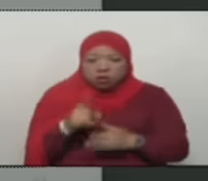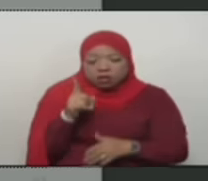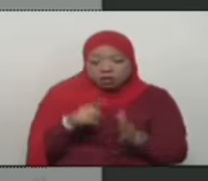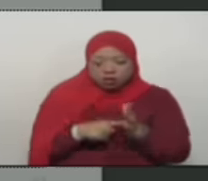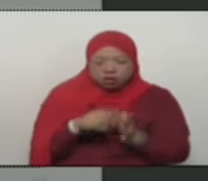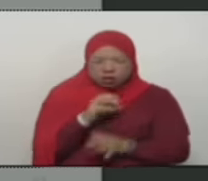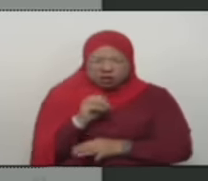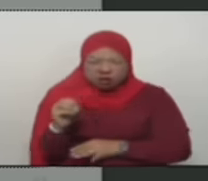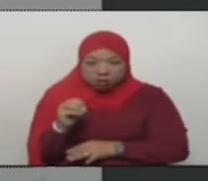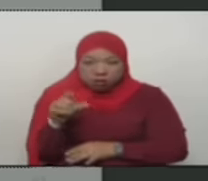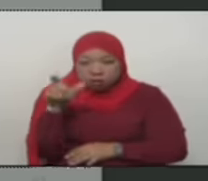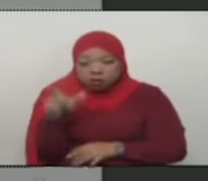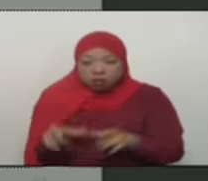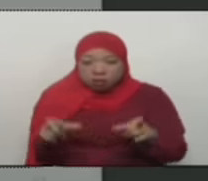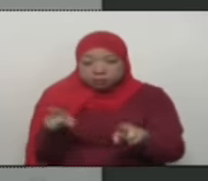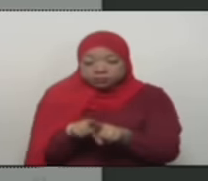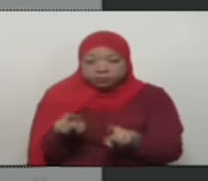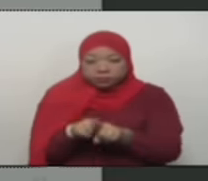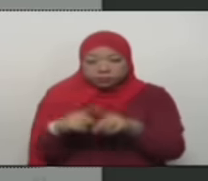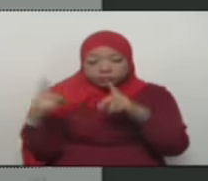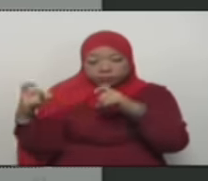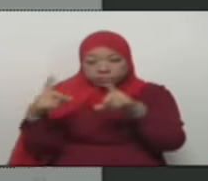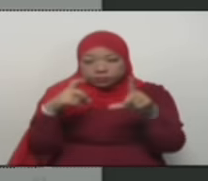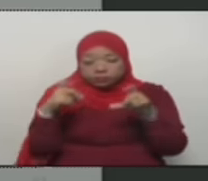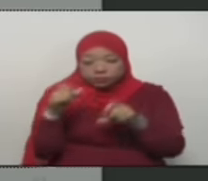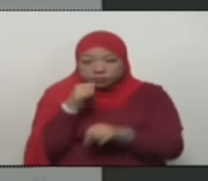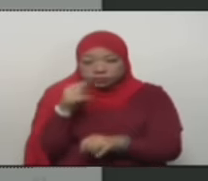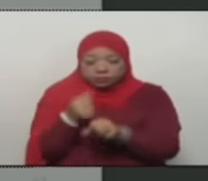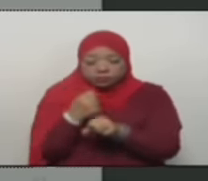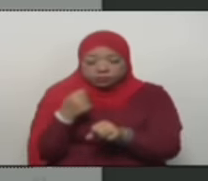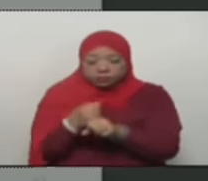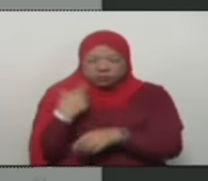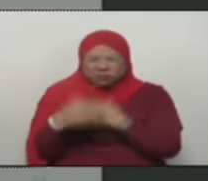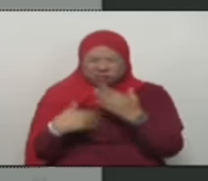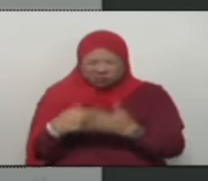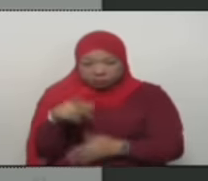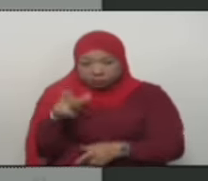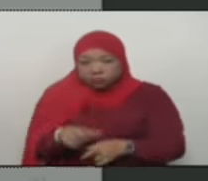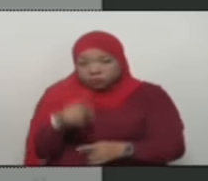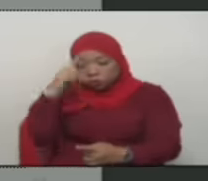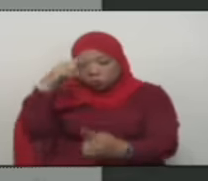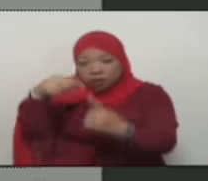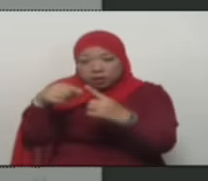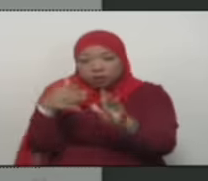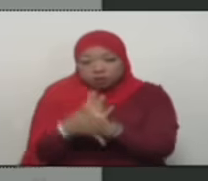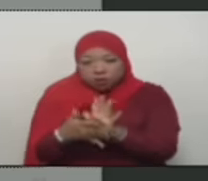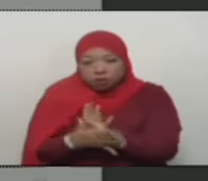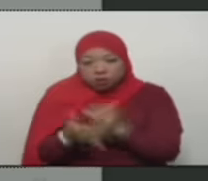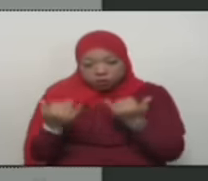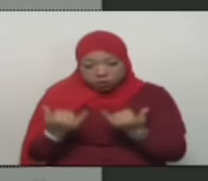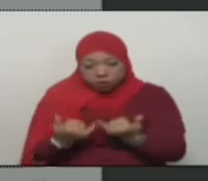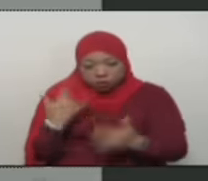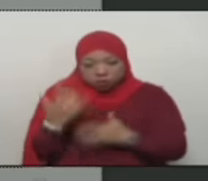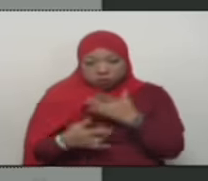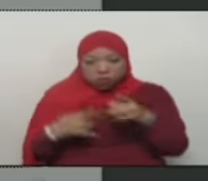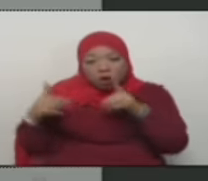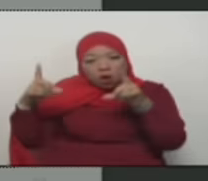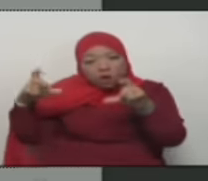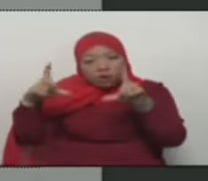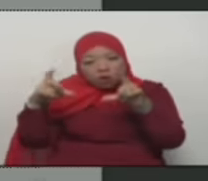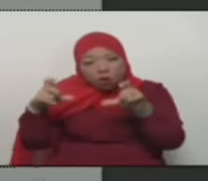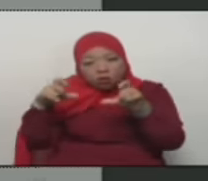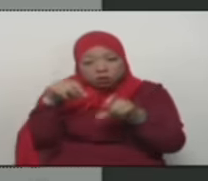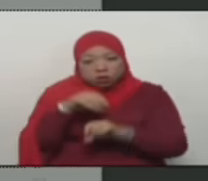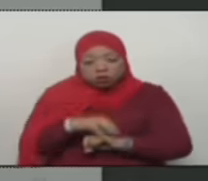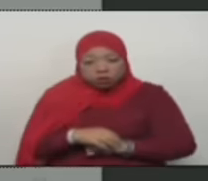de dónde vamos a sacar las pruebas? Fotos oficiales de ellos llaman los recibos electorales, es decir, las actas. Tenemos fotos oficiales. ¿Cómo llegaron